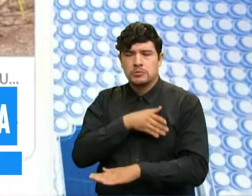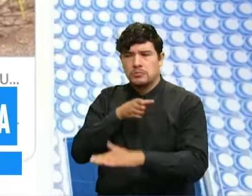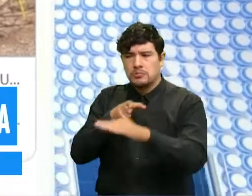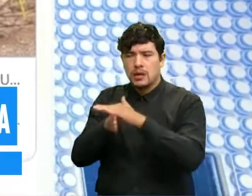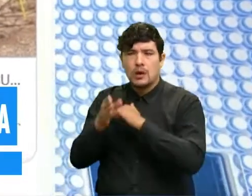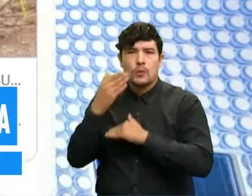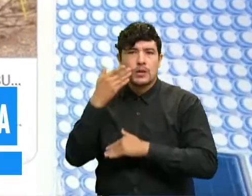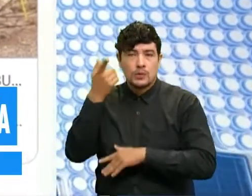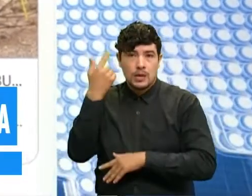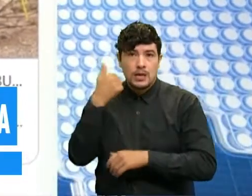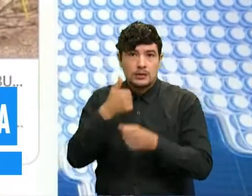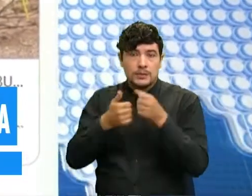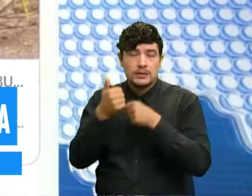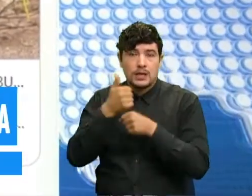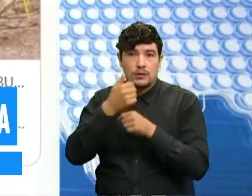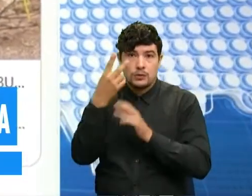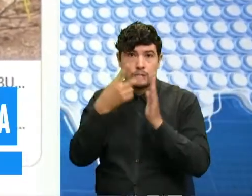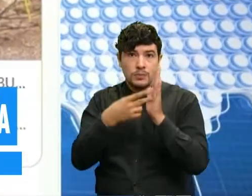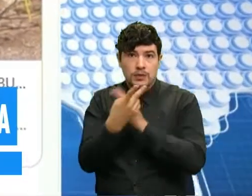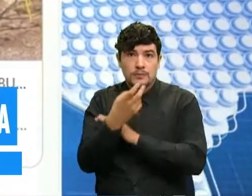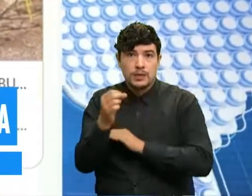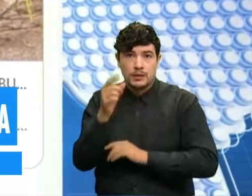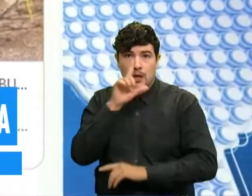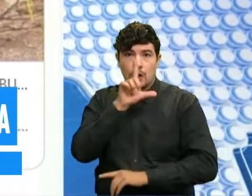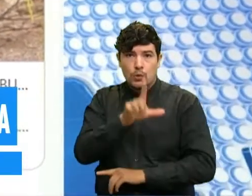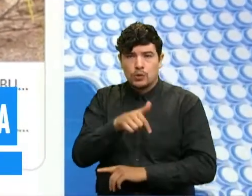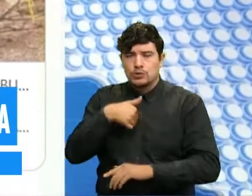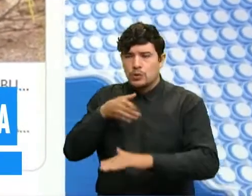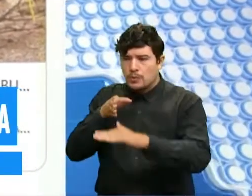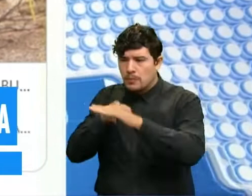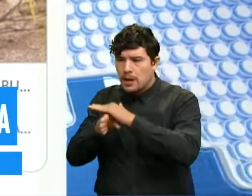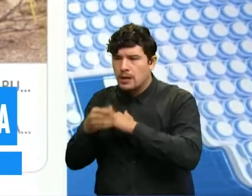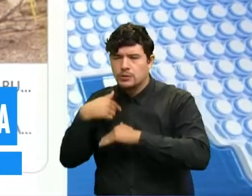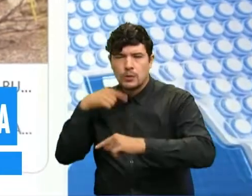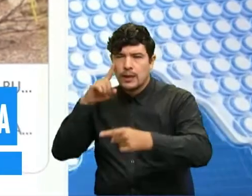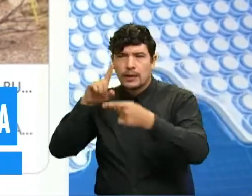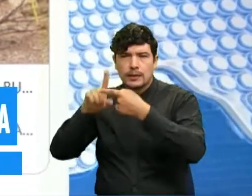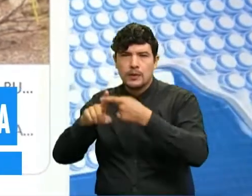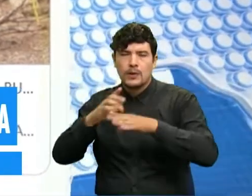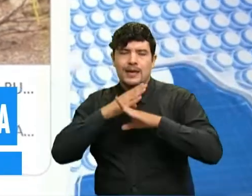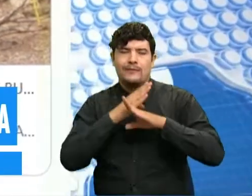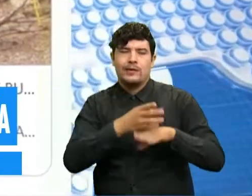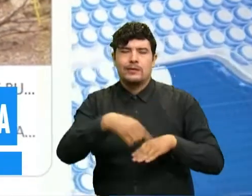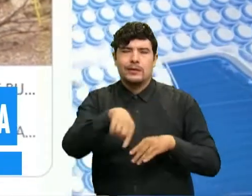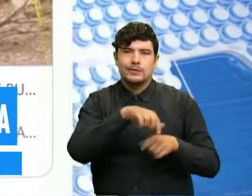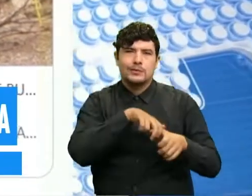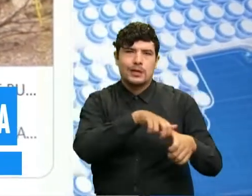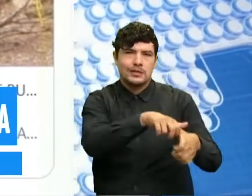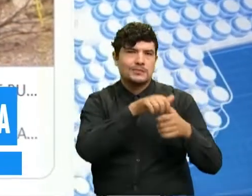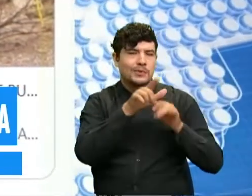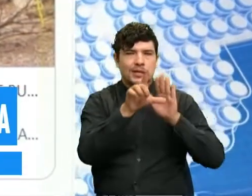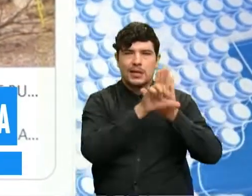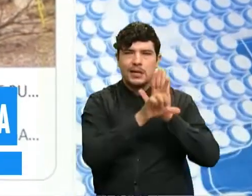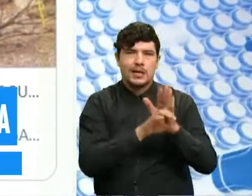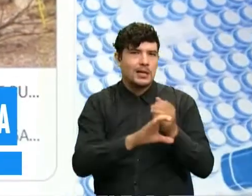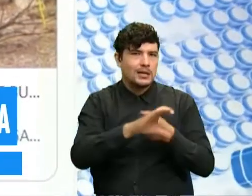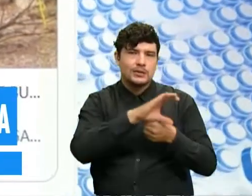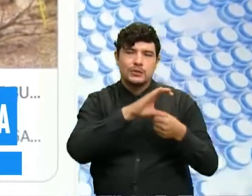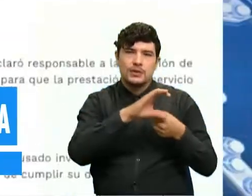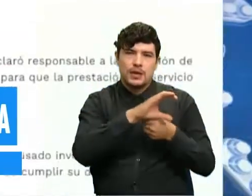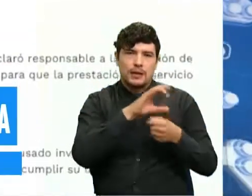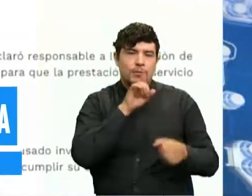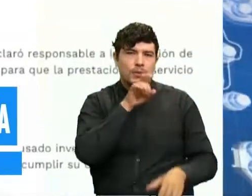julio de 2020 con el claro propósito de corregir y enfrentar al fenómeno del transporte informal en la ciudad